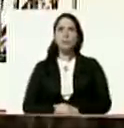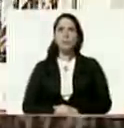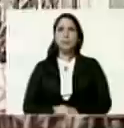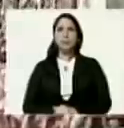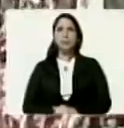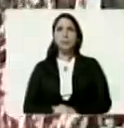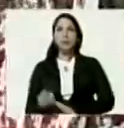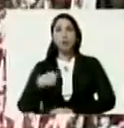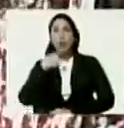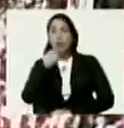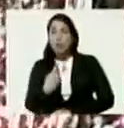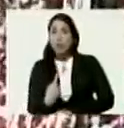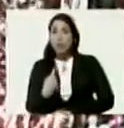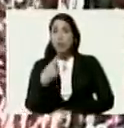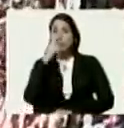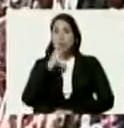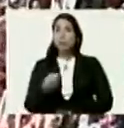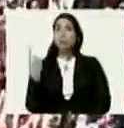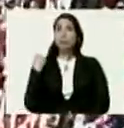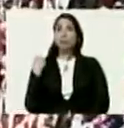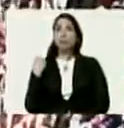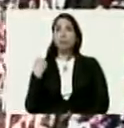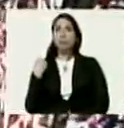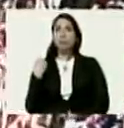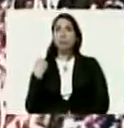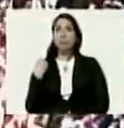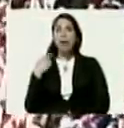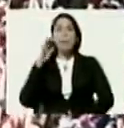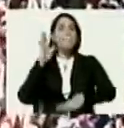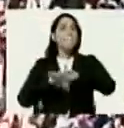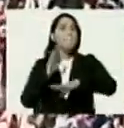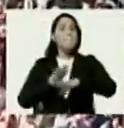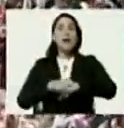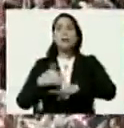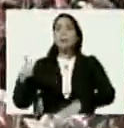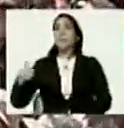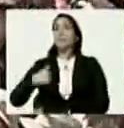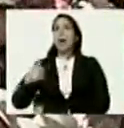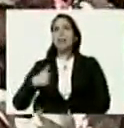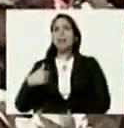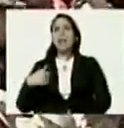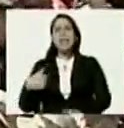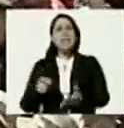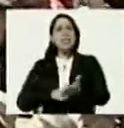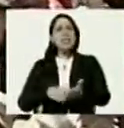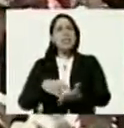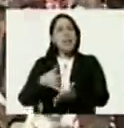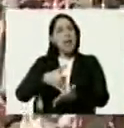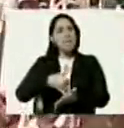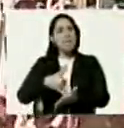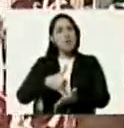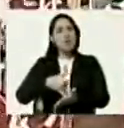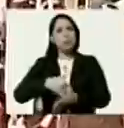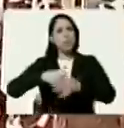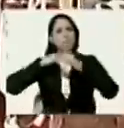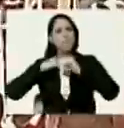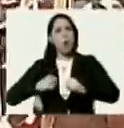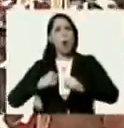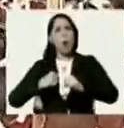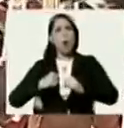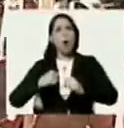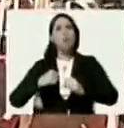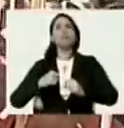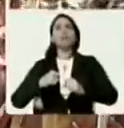Yo dije hace un año, pase lo que pase, nervios de acero. Nervios de acero